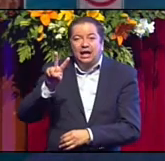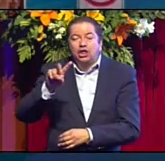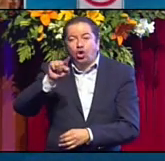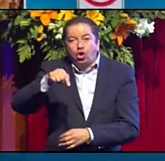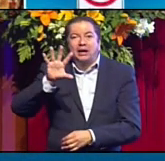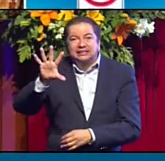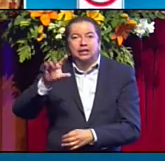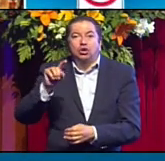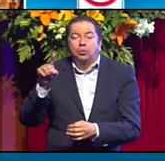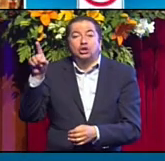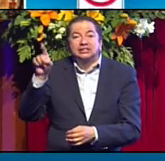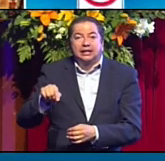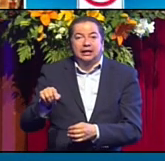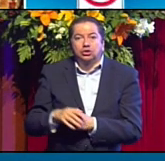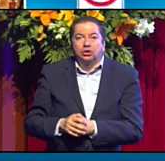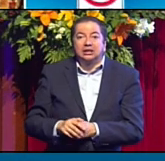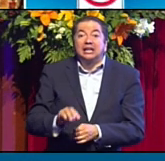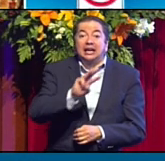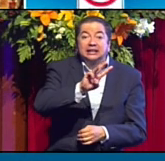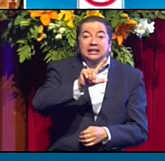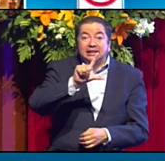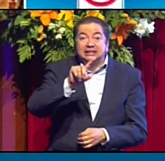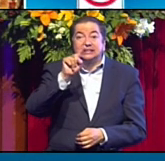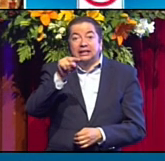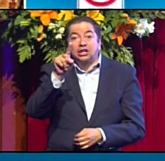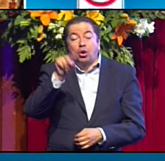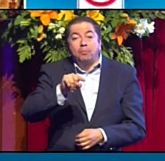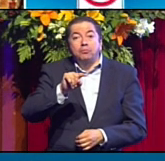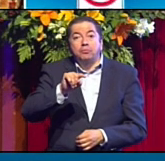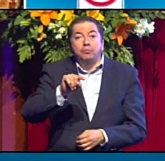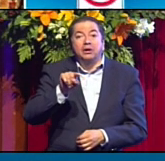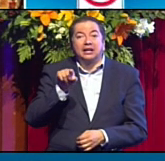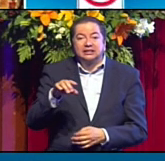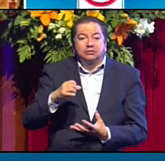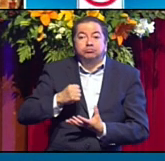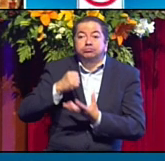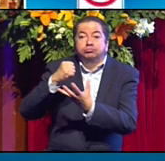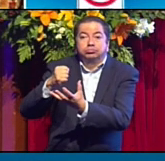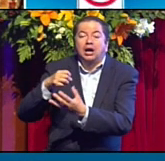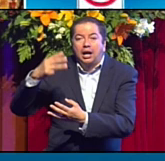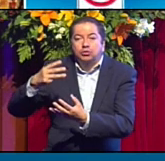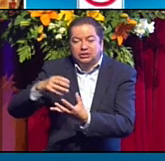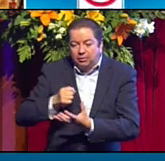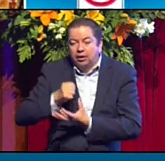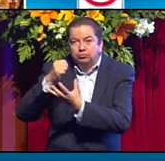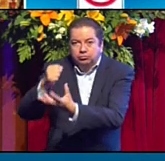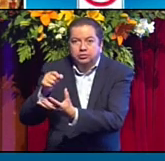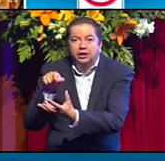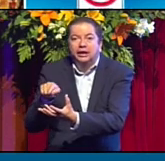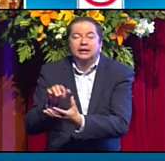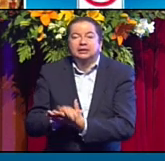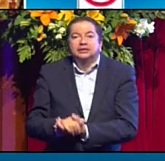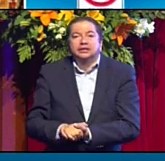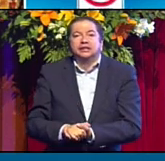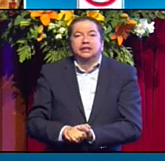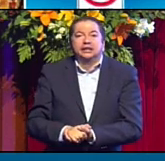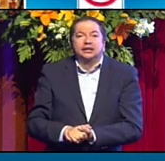62,5% y por ende el 37,5% se va a las arcas municipales. Pero debo ser honesto con